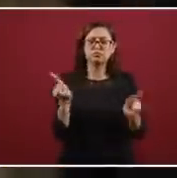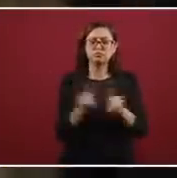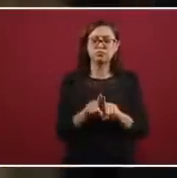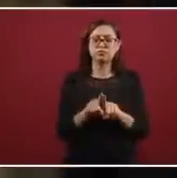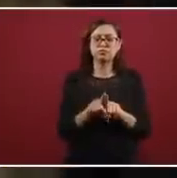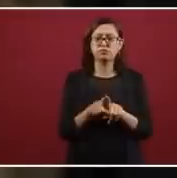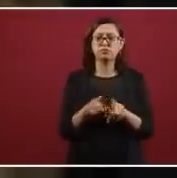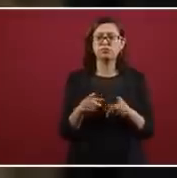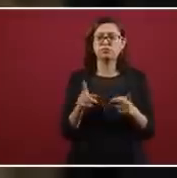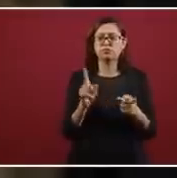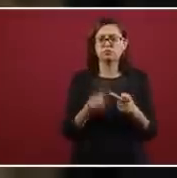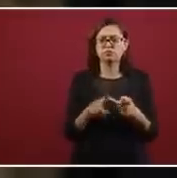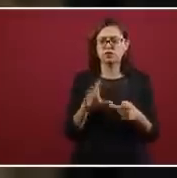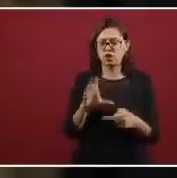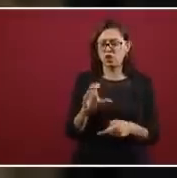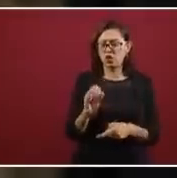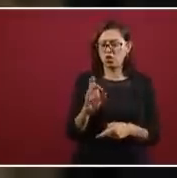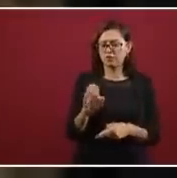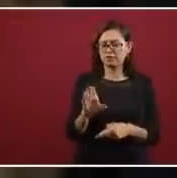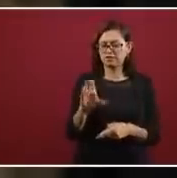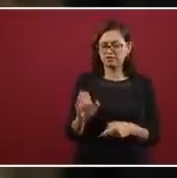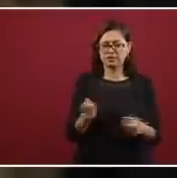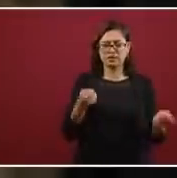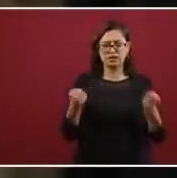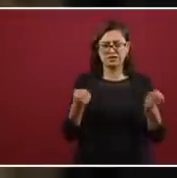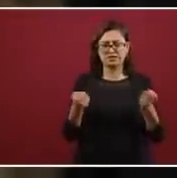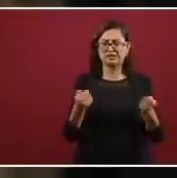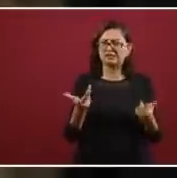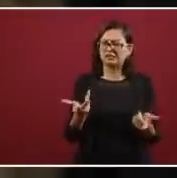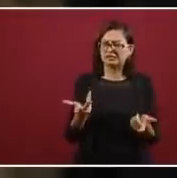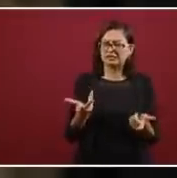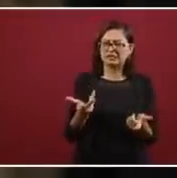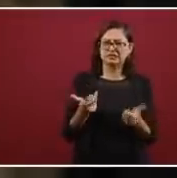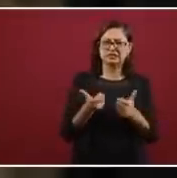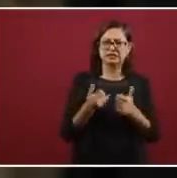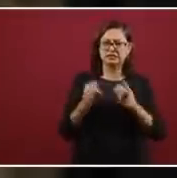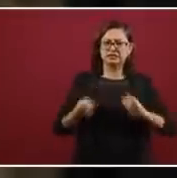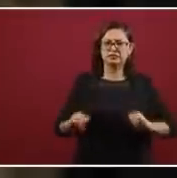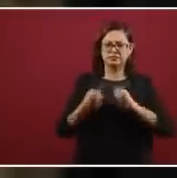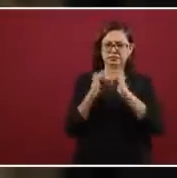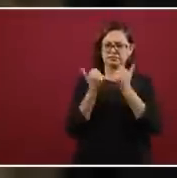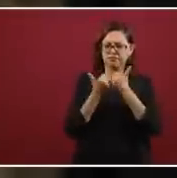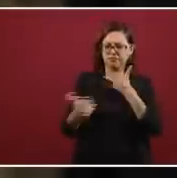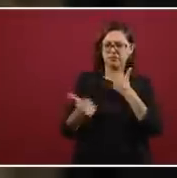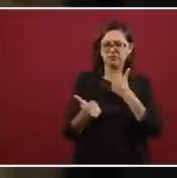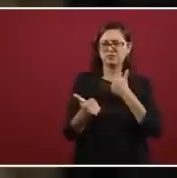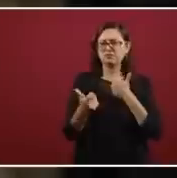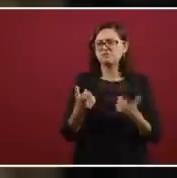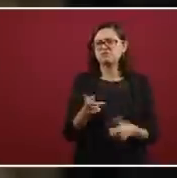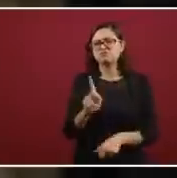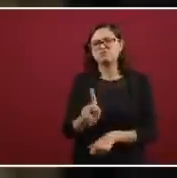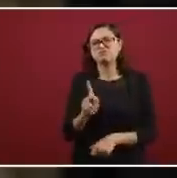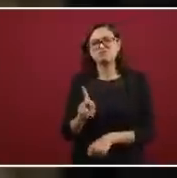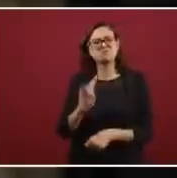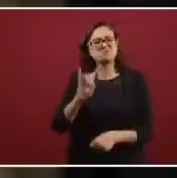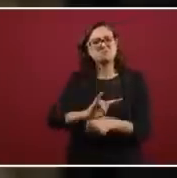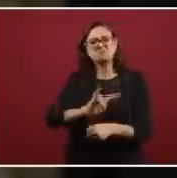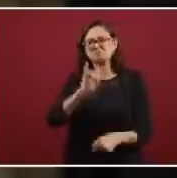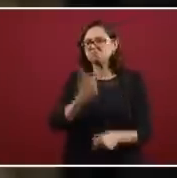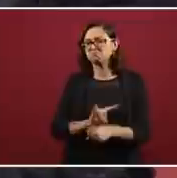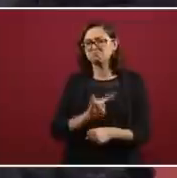el órgano regulador COFECE, porque la verdad pues es un órgano autónomo, como usted ha dicho, presidente, de pura simulación,